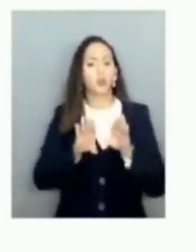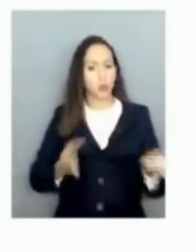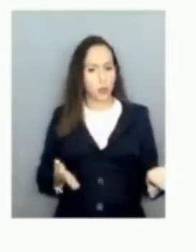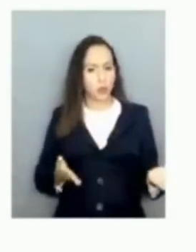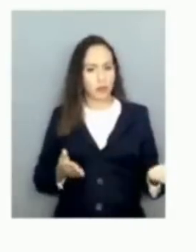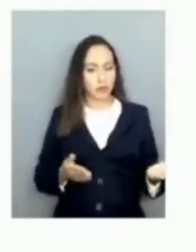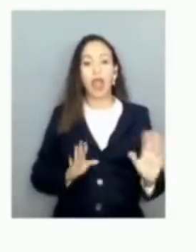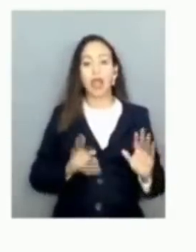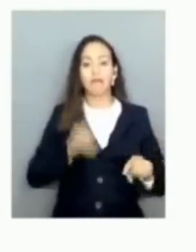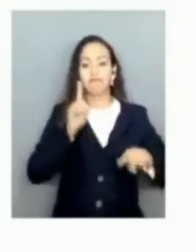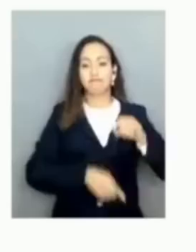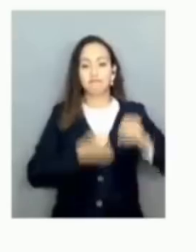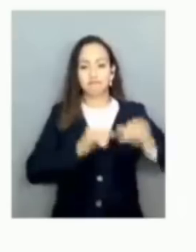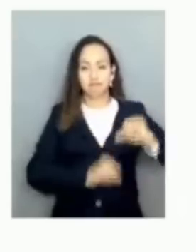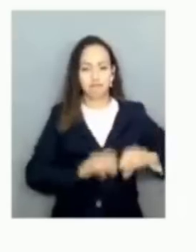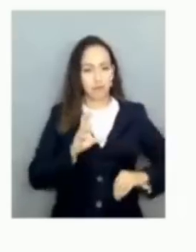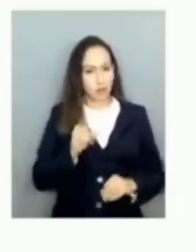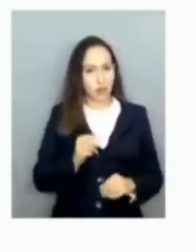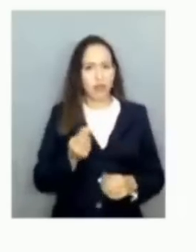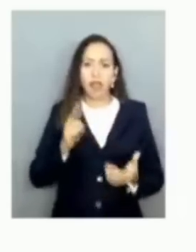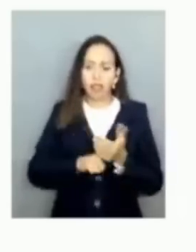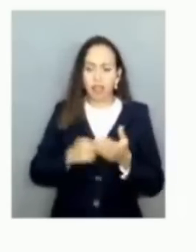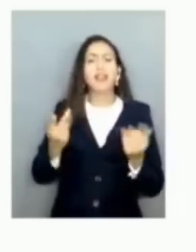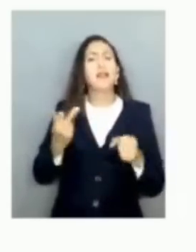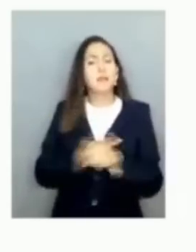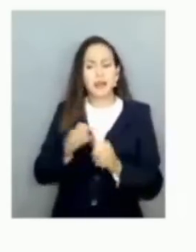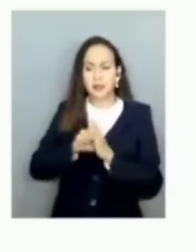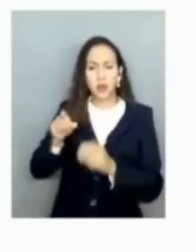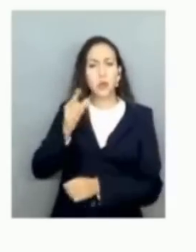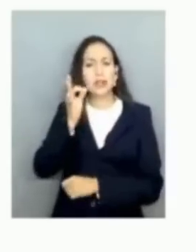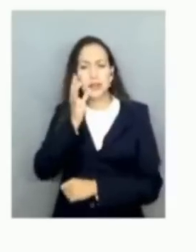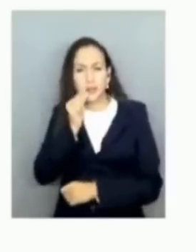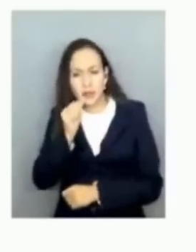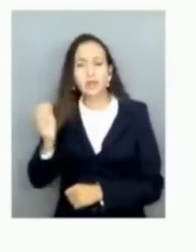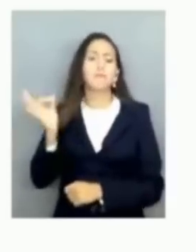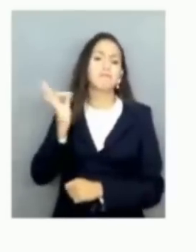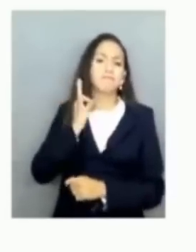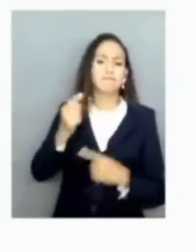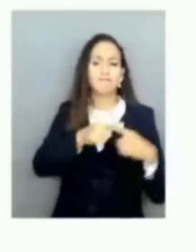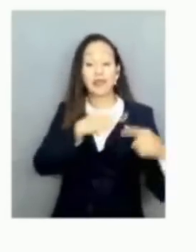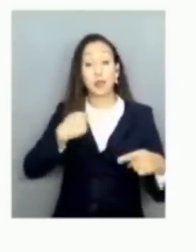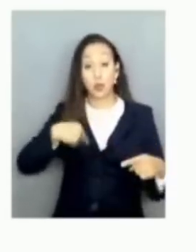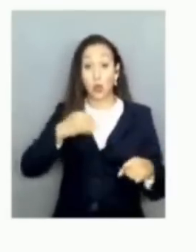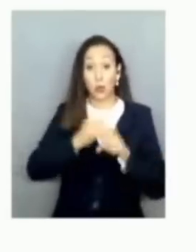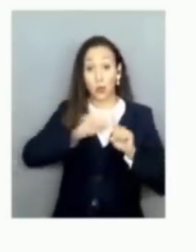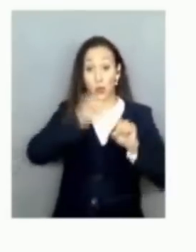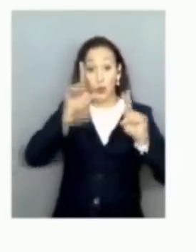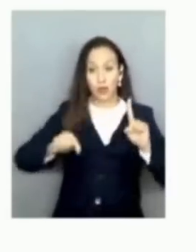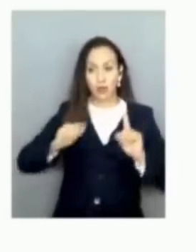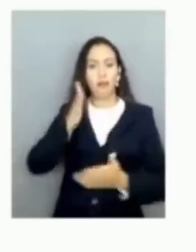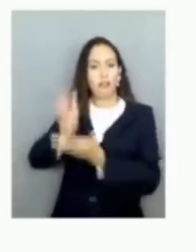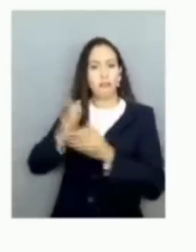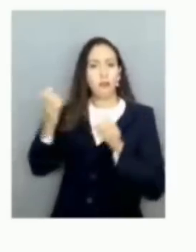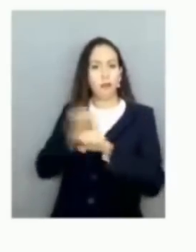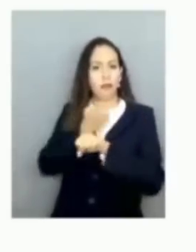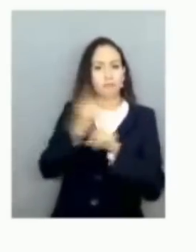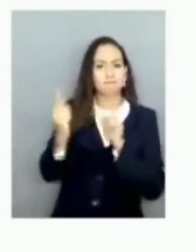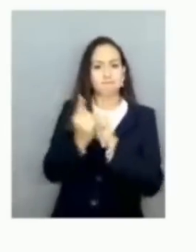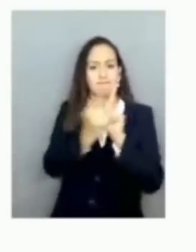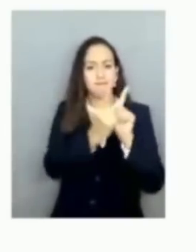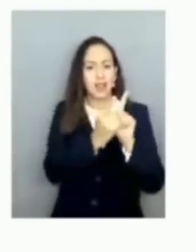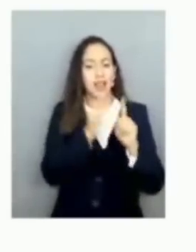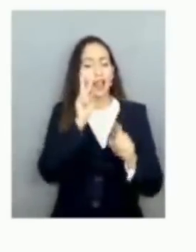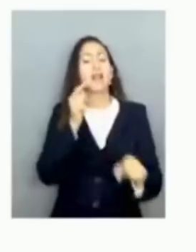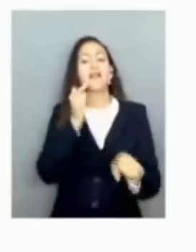se protege a delincuentes del crimen organizado y a delincuentes de cuello blanco. Amigos, vamos a ir a